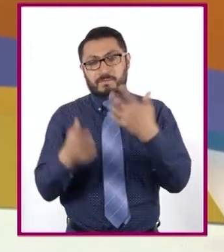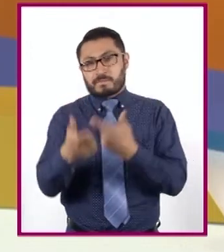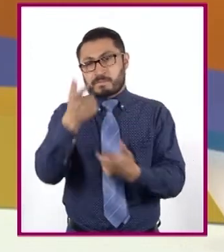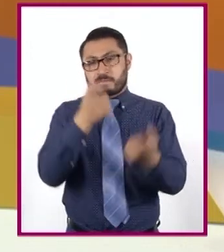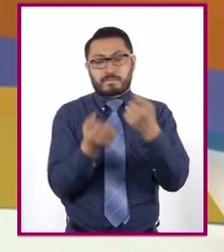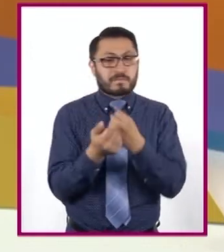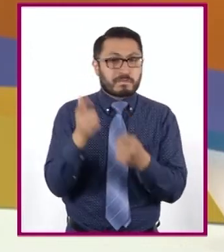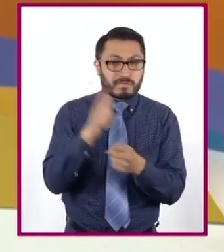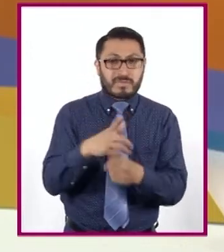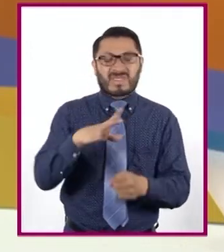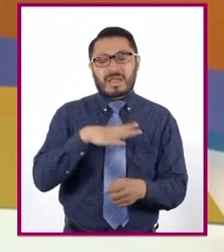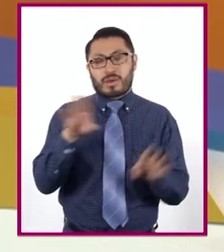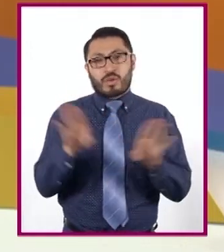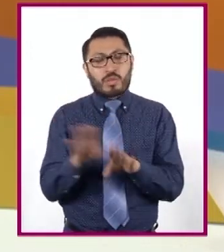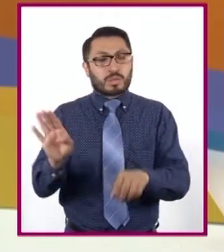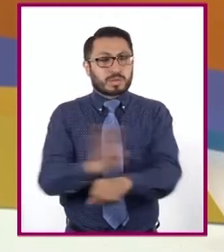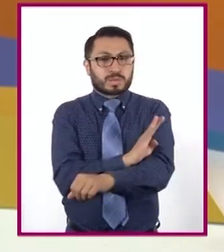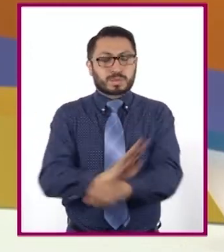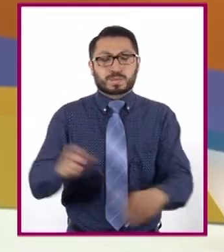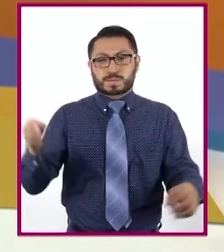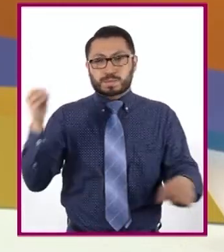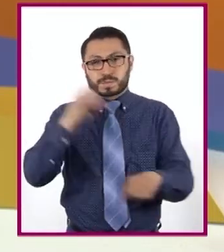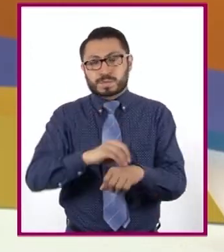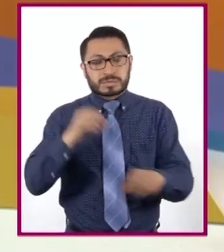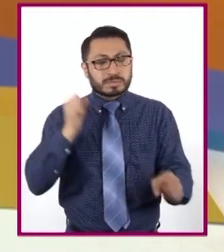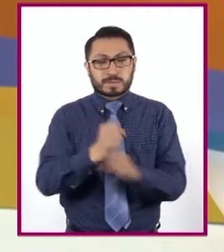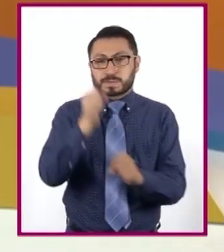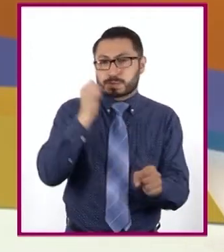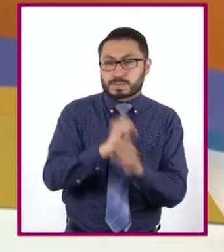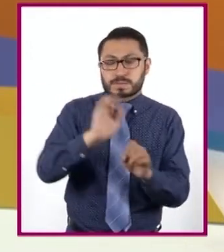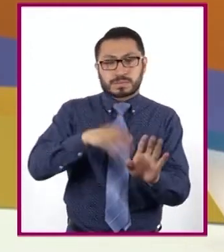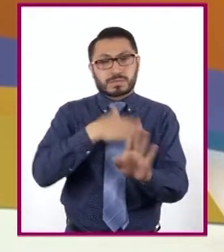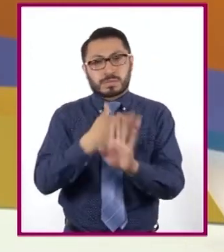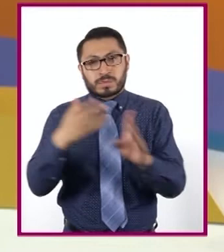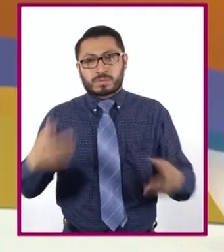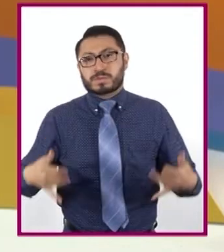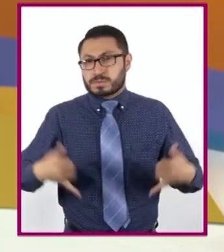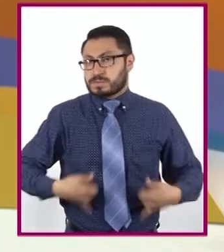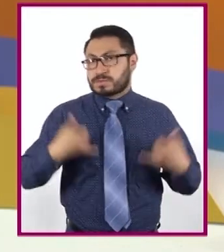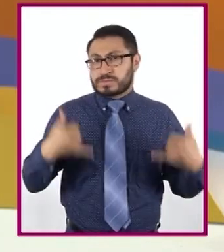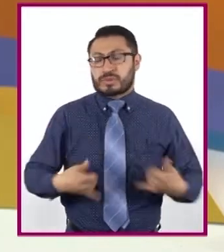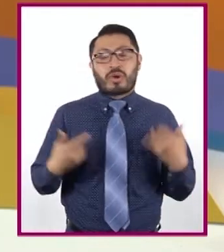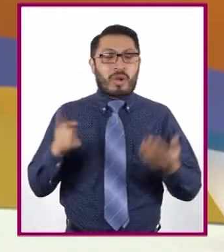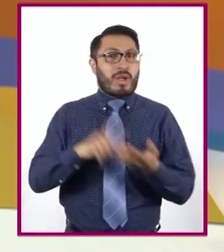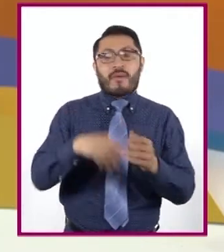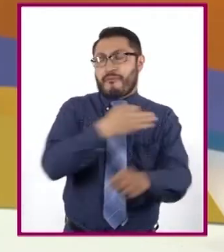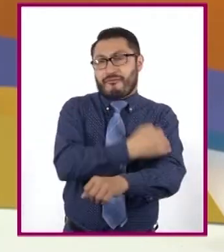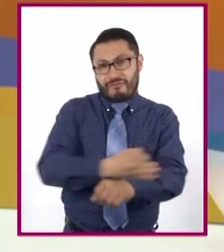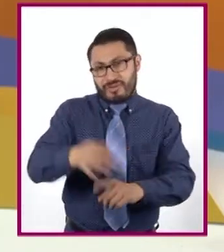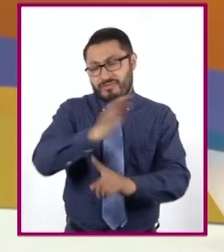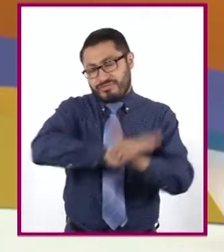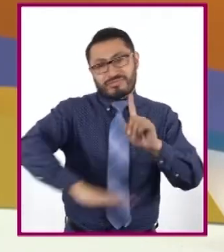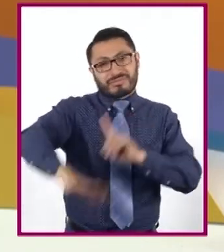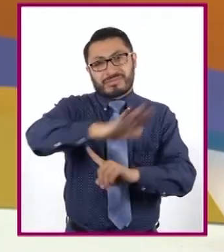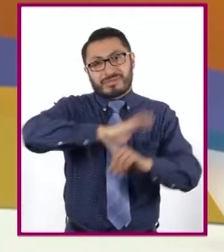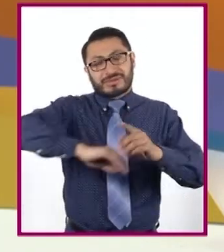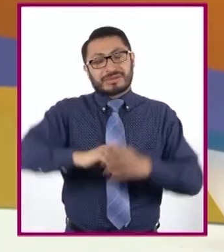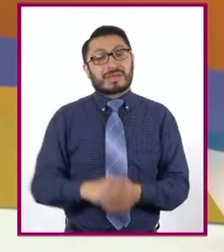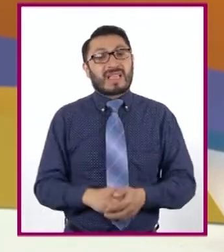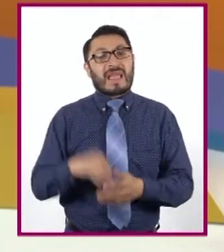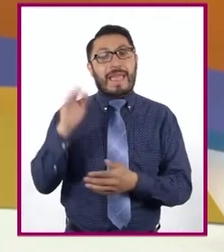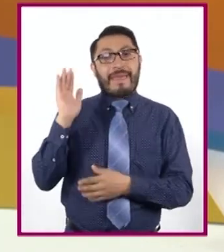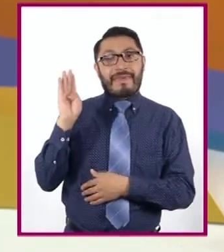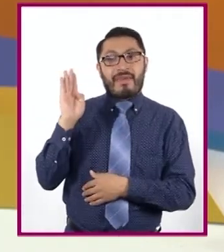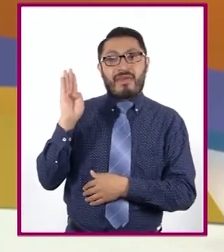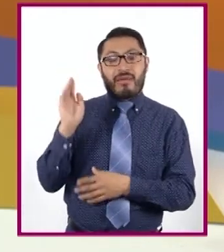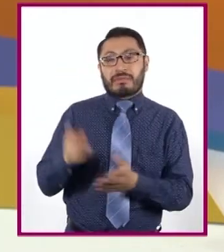también favorecer comportamientos violentos que afectan a las y los jóvenes, las familias y los entornos. El